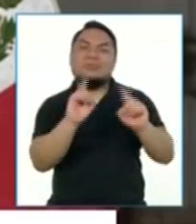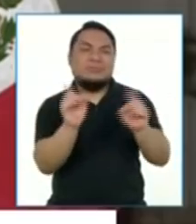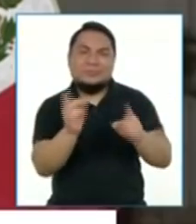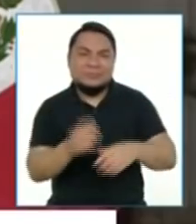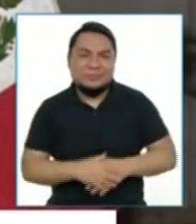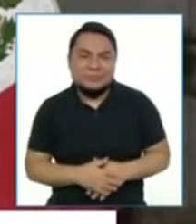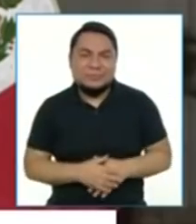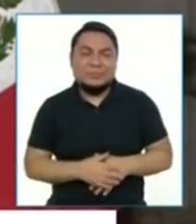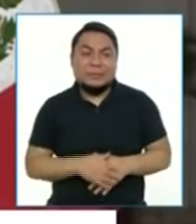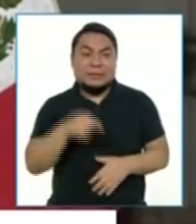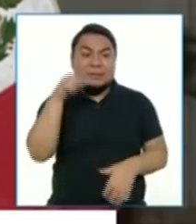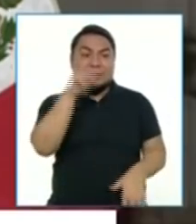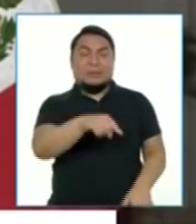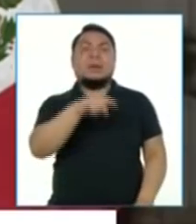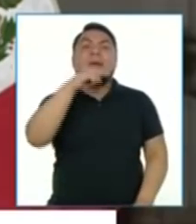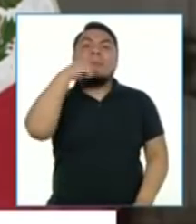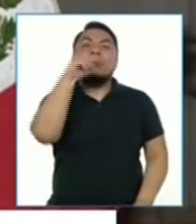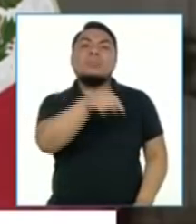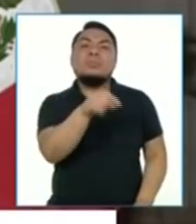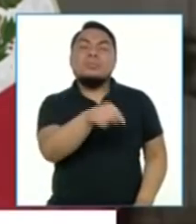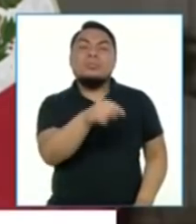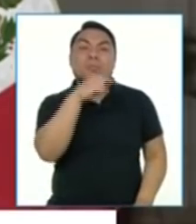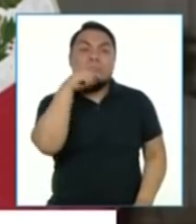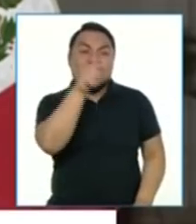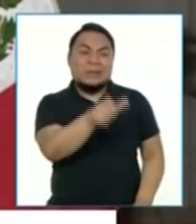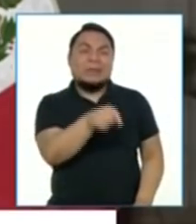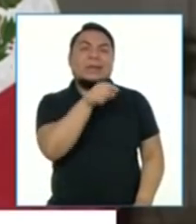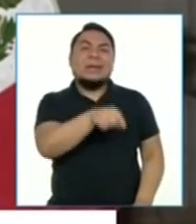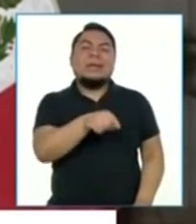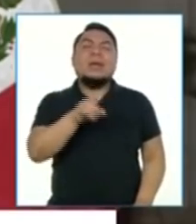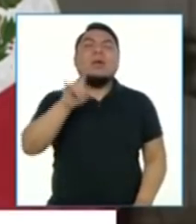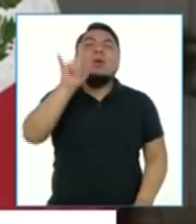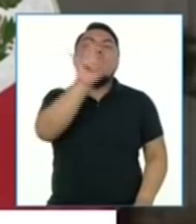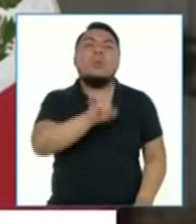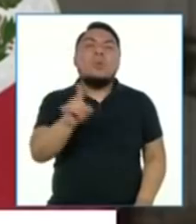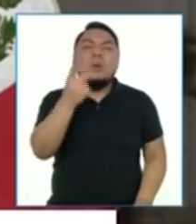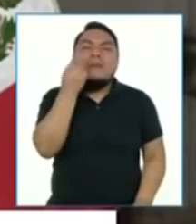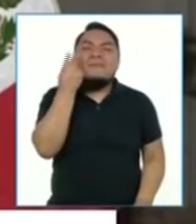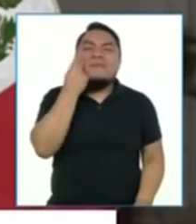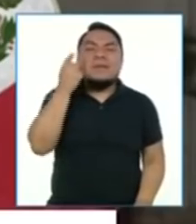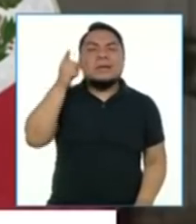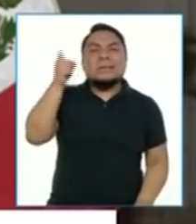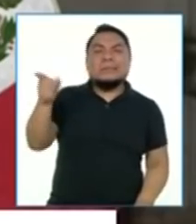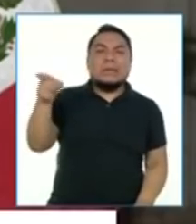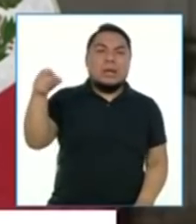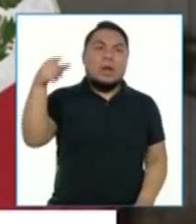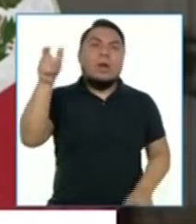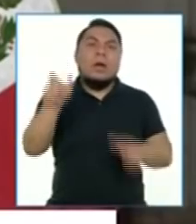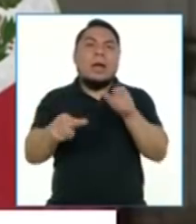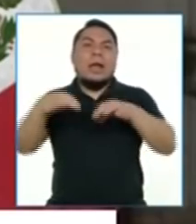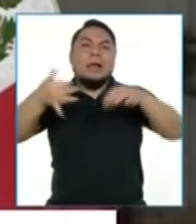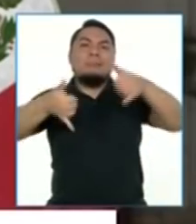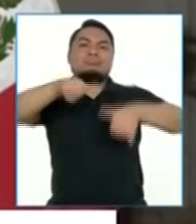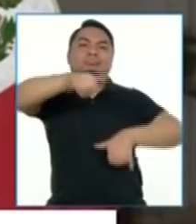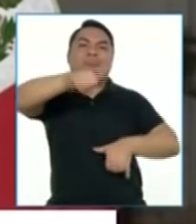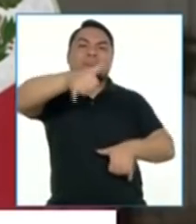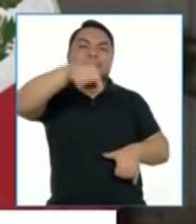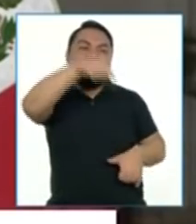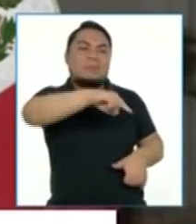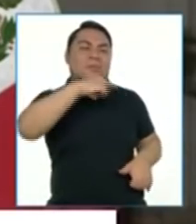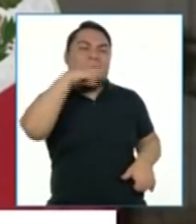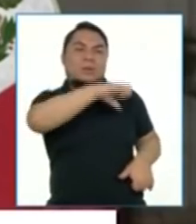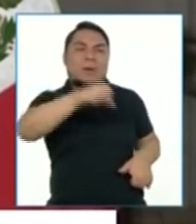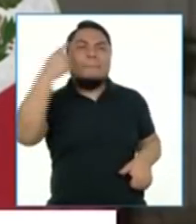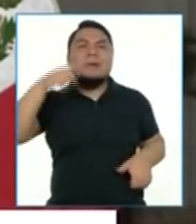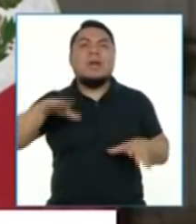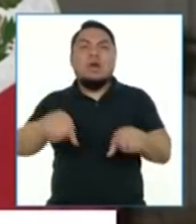y priorizar algunos asuntos que son lo que en el debate público prima y por